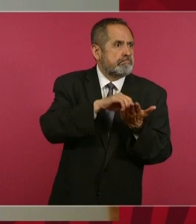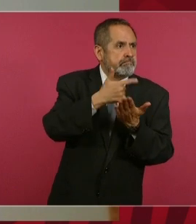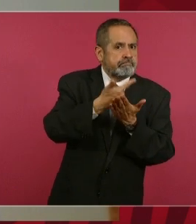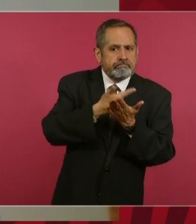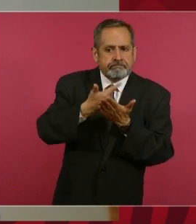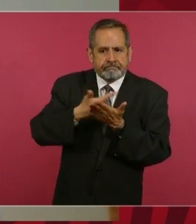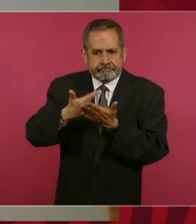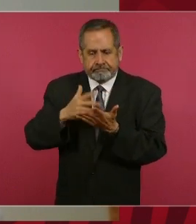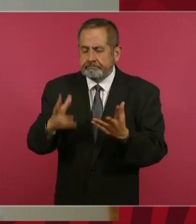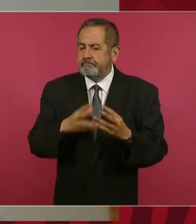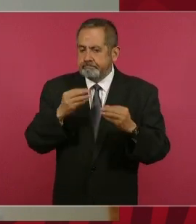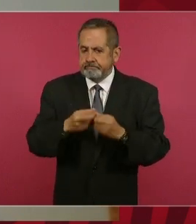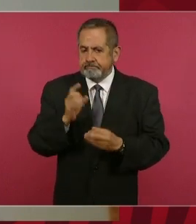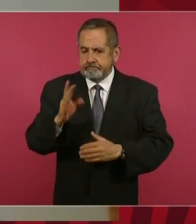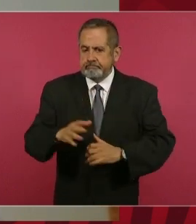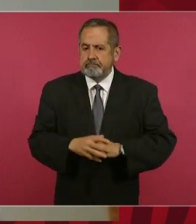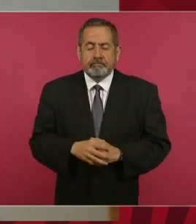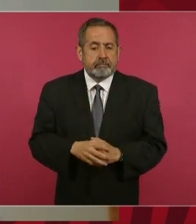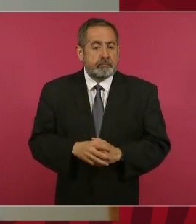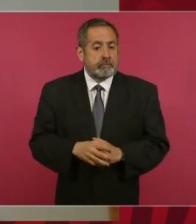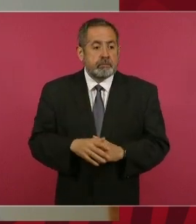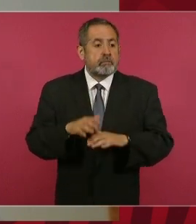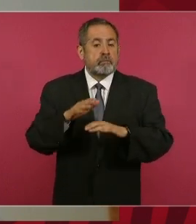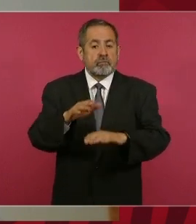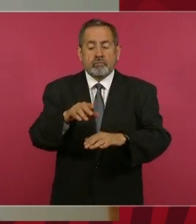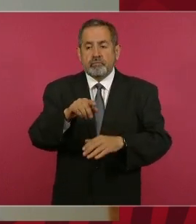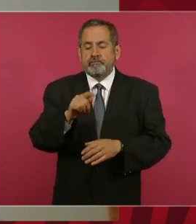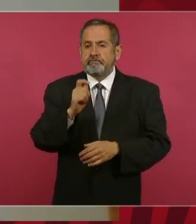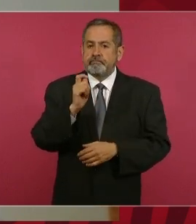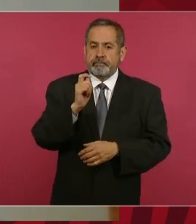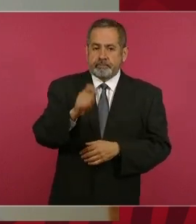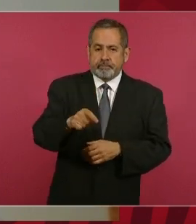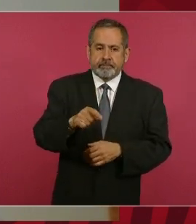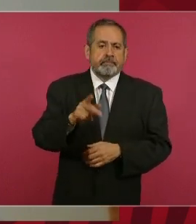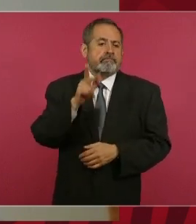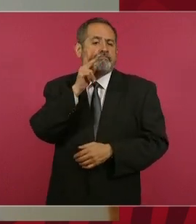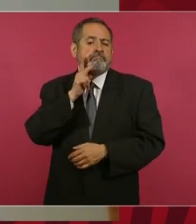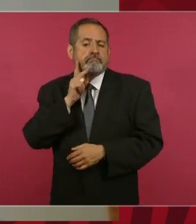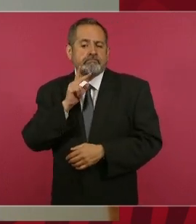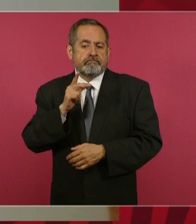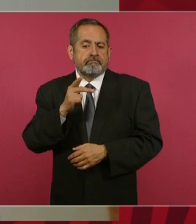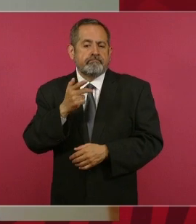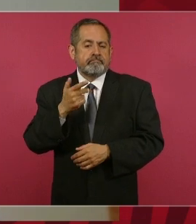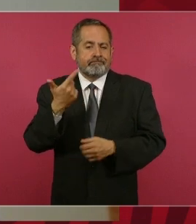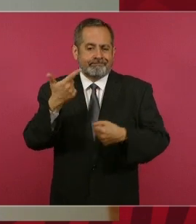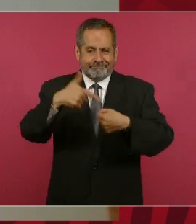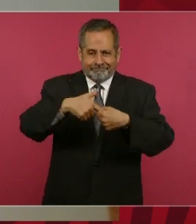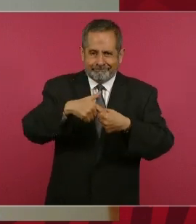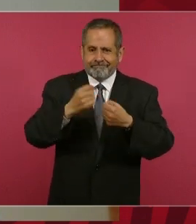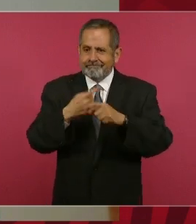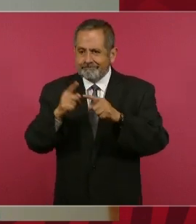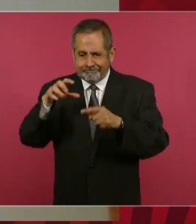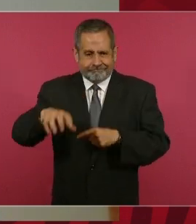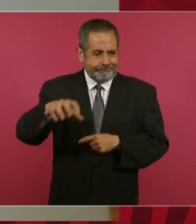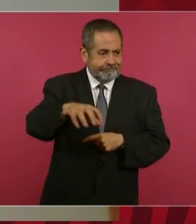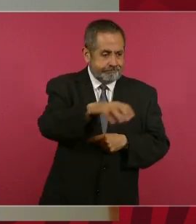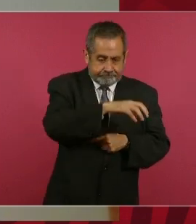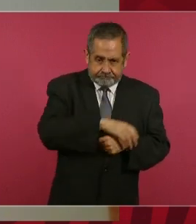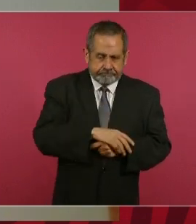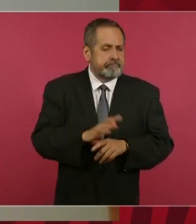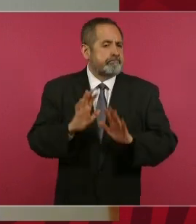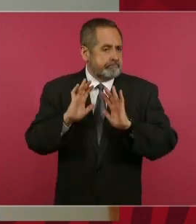respecta a la habilitación de estaciones de Pemex, señor presidente, tenemos ya